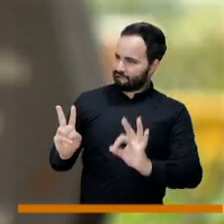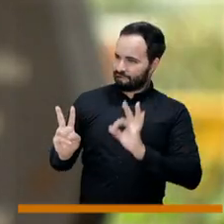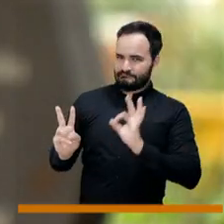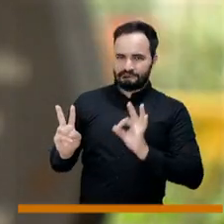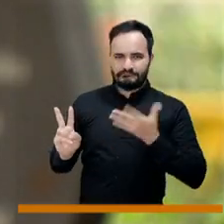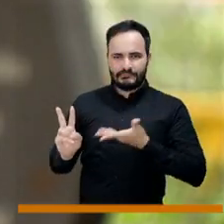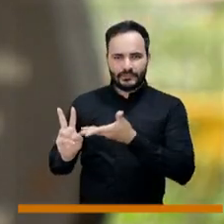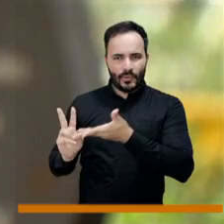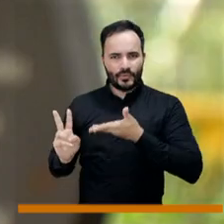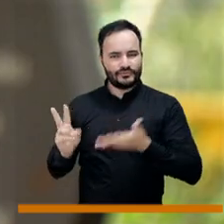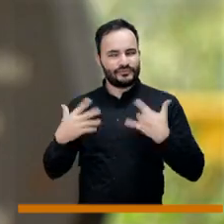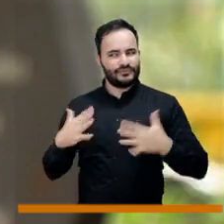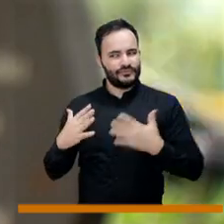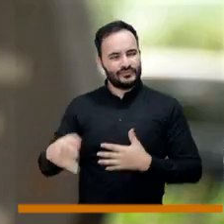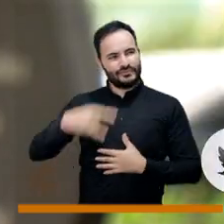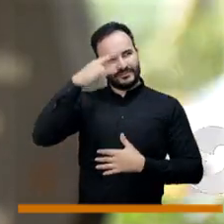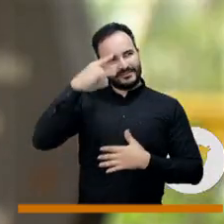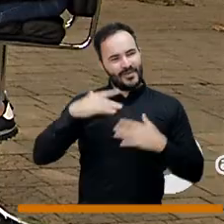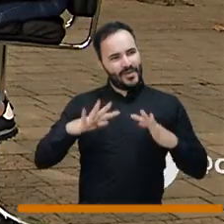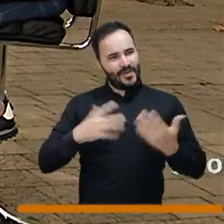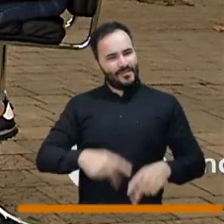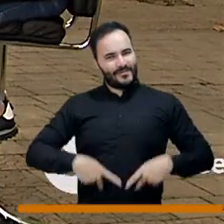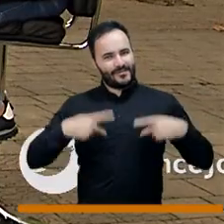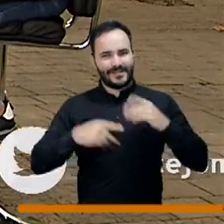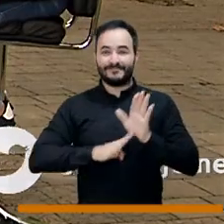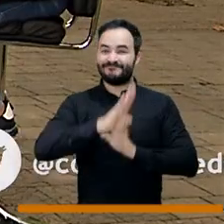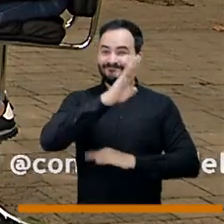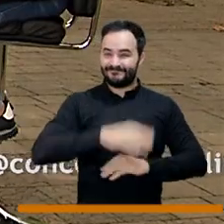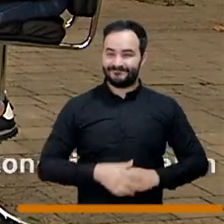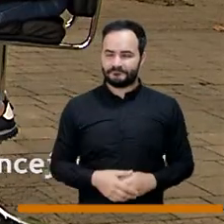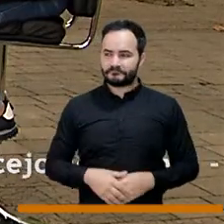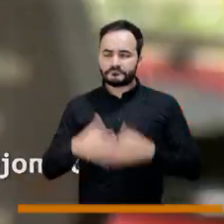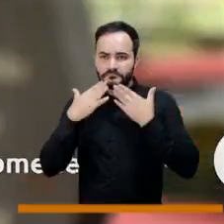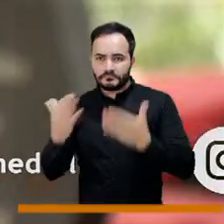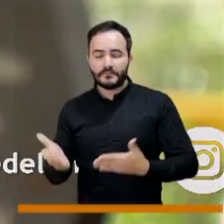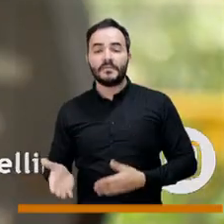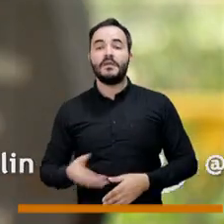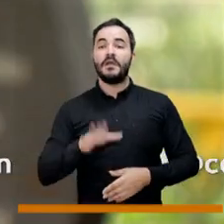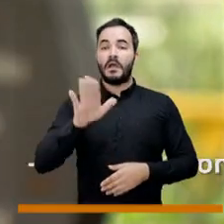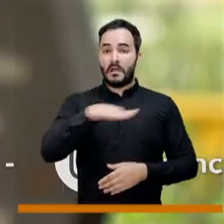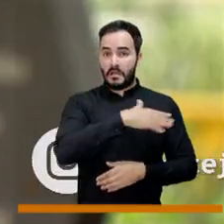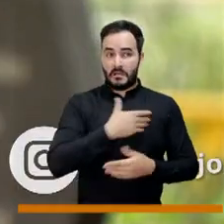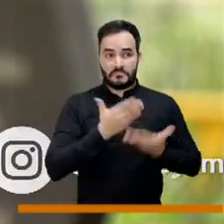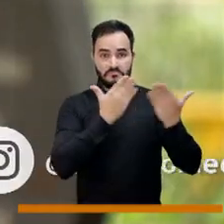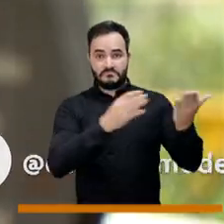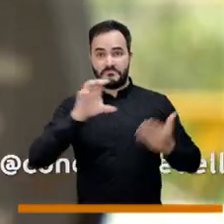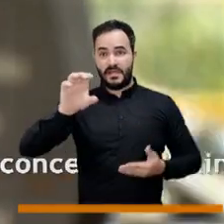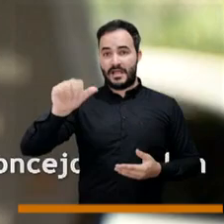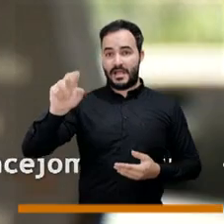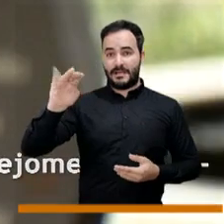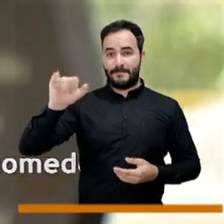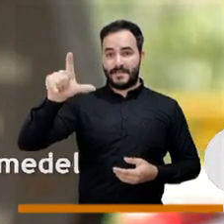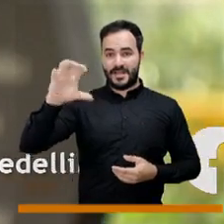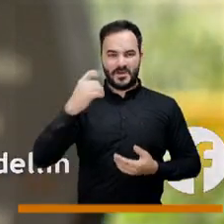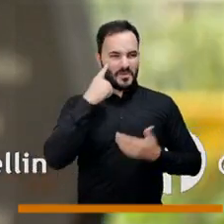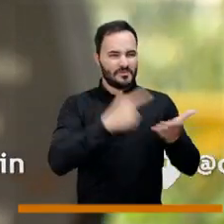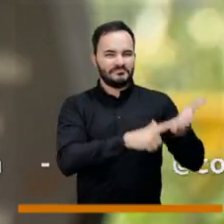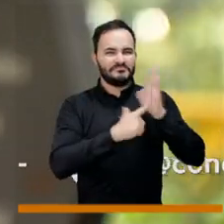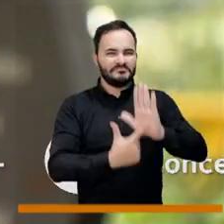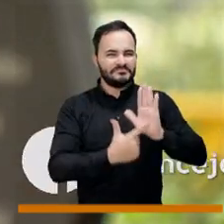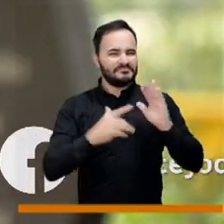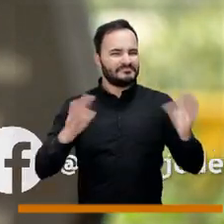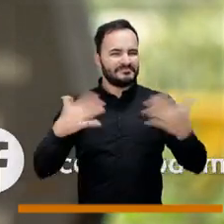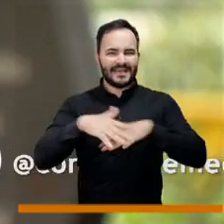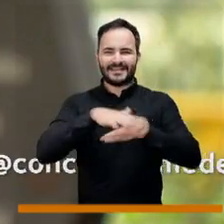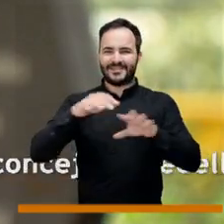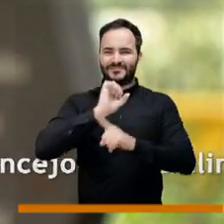habernos traído estos dos invitados de lujo que hoy nos inspiran. Y a ustedes, queridos televidentes, los quiero dejar en compañía de Camilo, que los está como